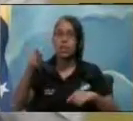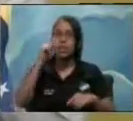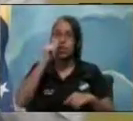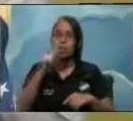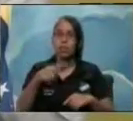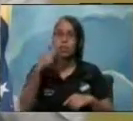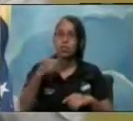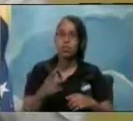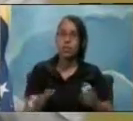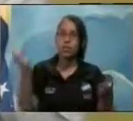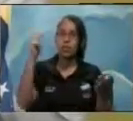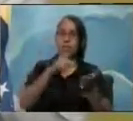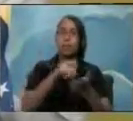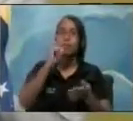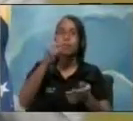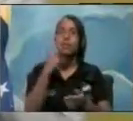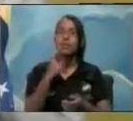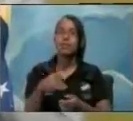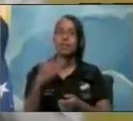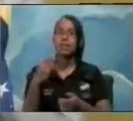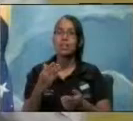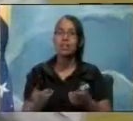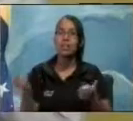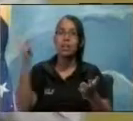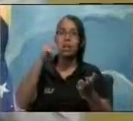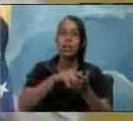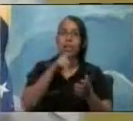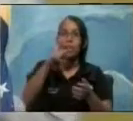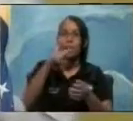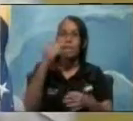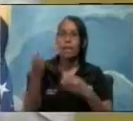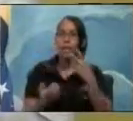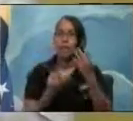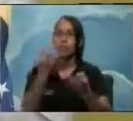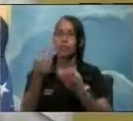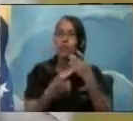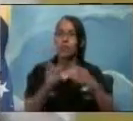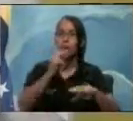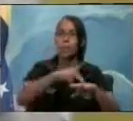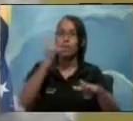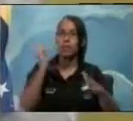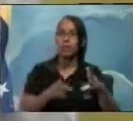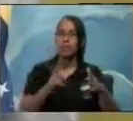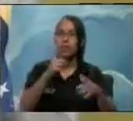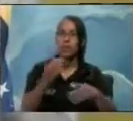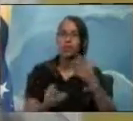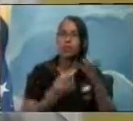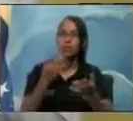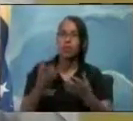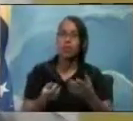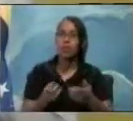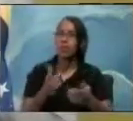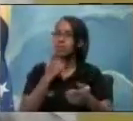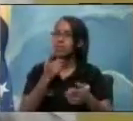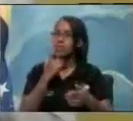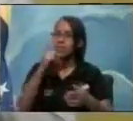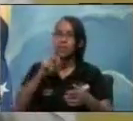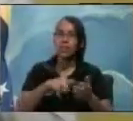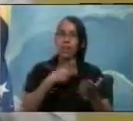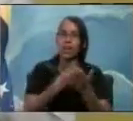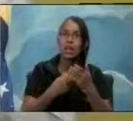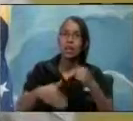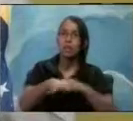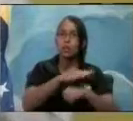se levantó y dice que se levantó en el fuego del Pentecostés. Ese fuego acababa de caer sobre